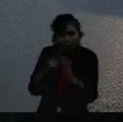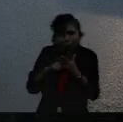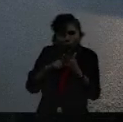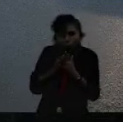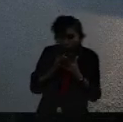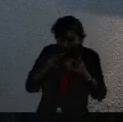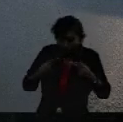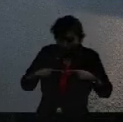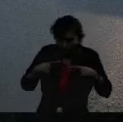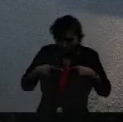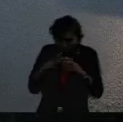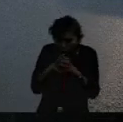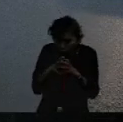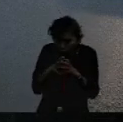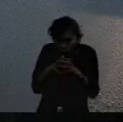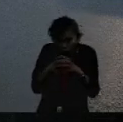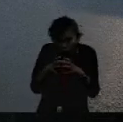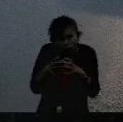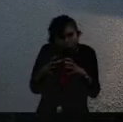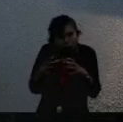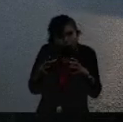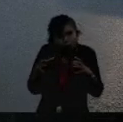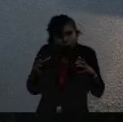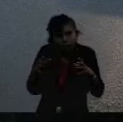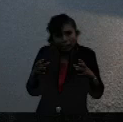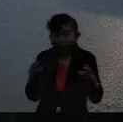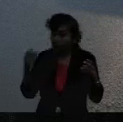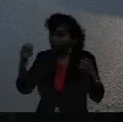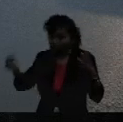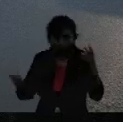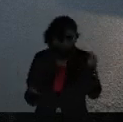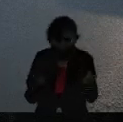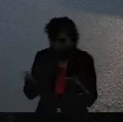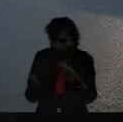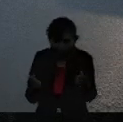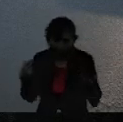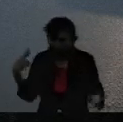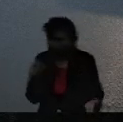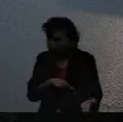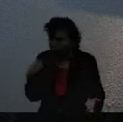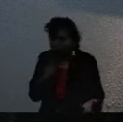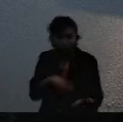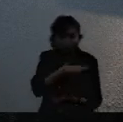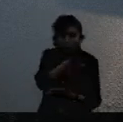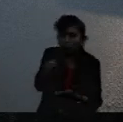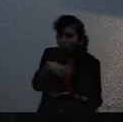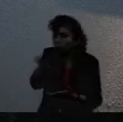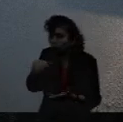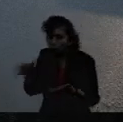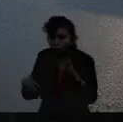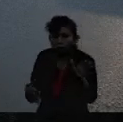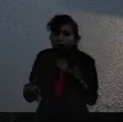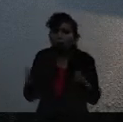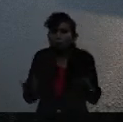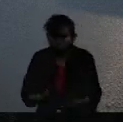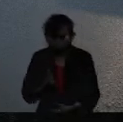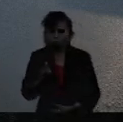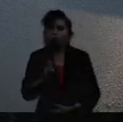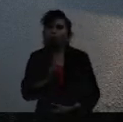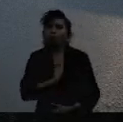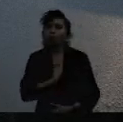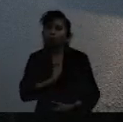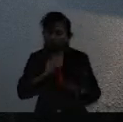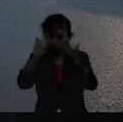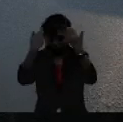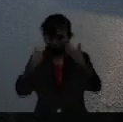población que aún se encontraba en las prisas fundacionales y en la búsqueda de una identidad